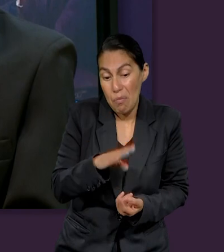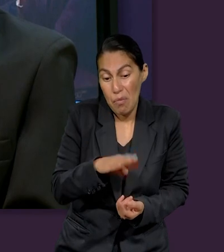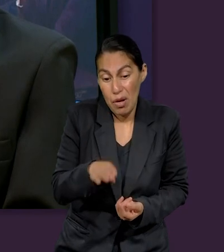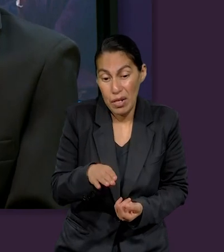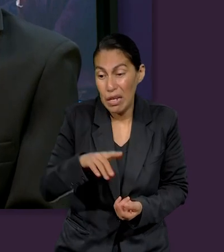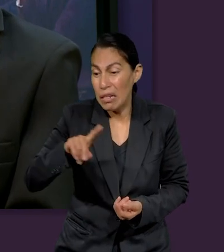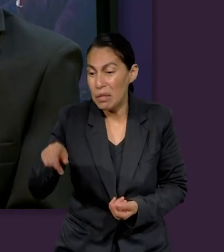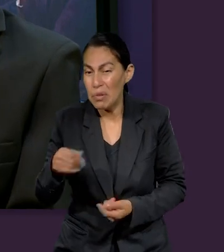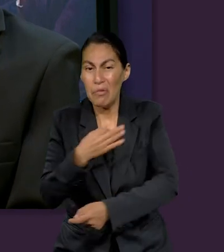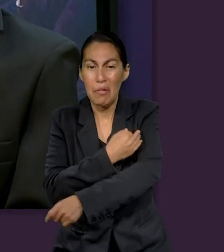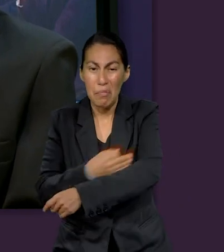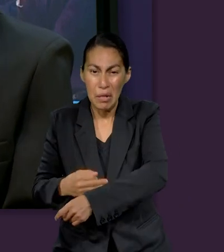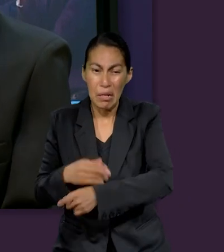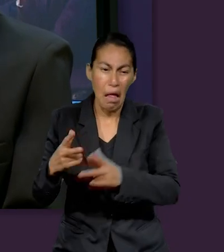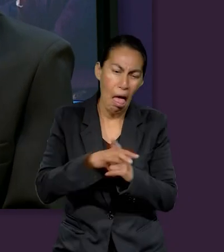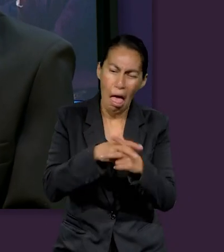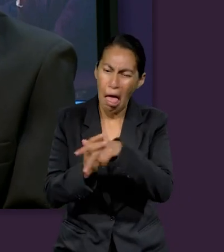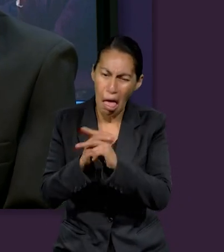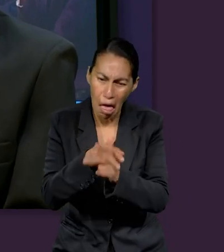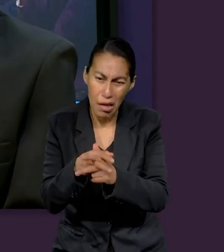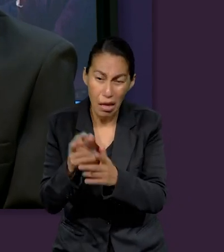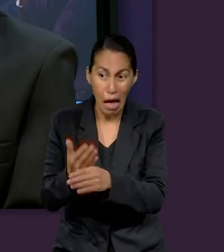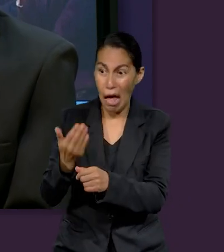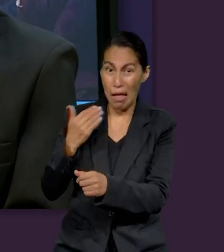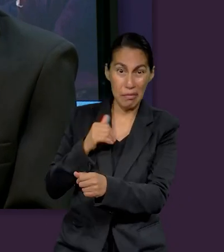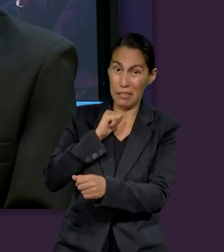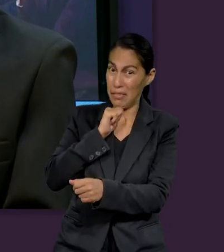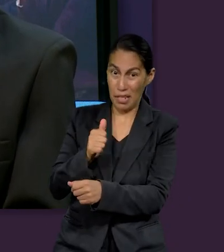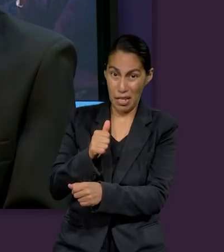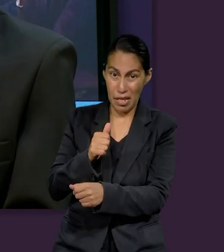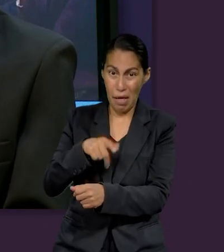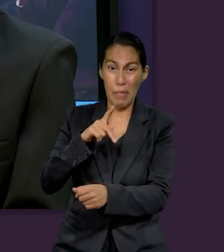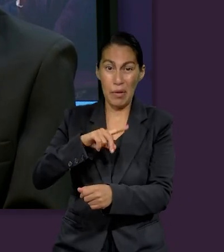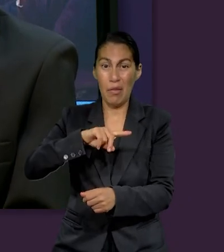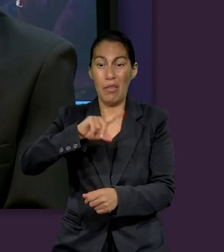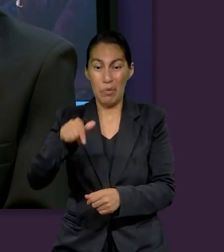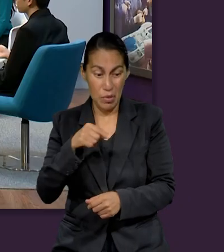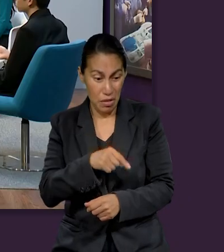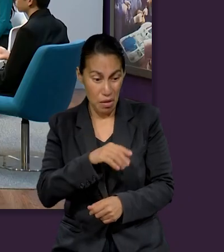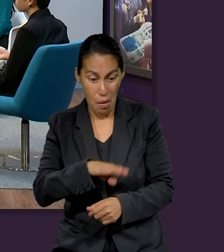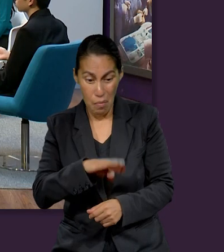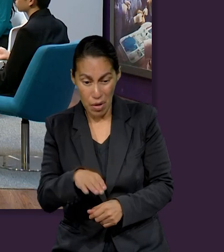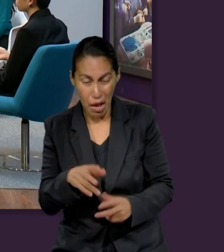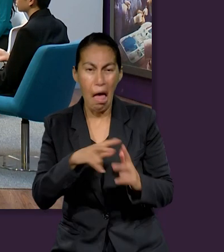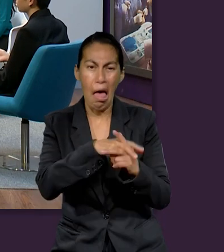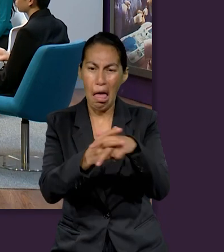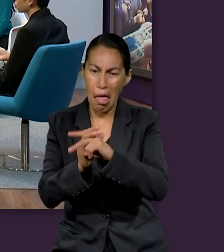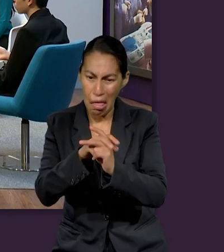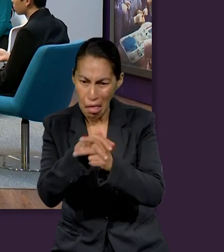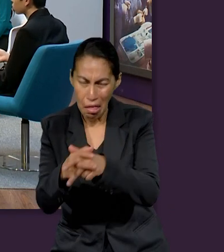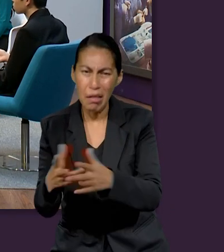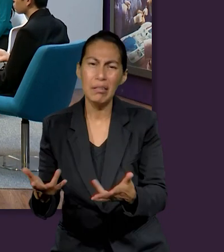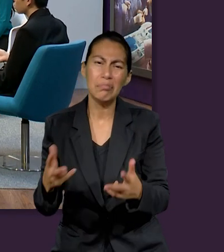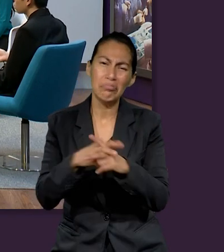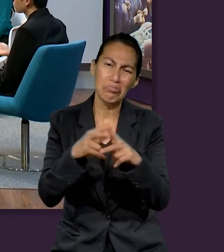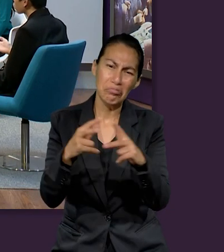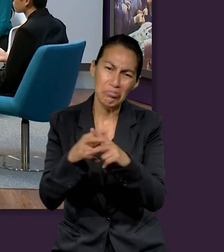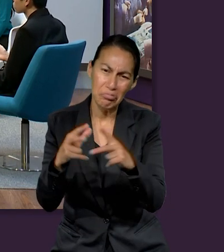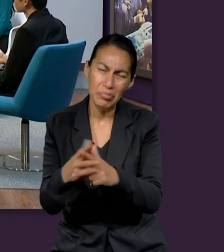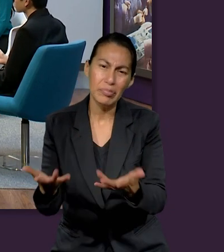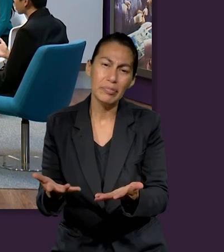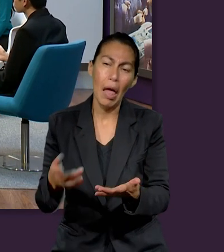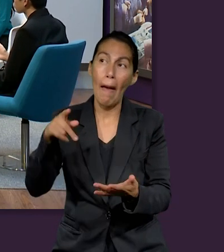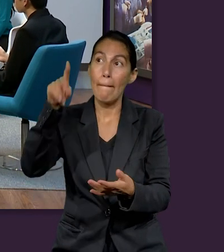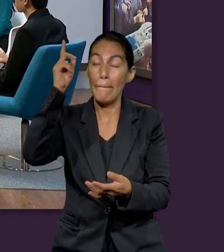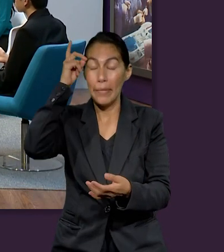tal vez la familia se pelea ocurren peleas que tal vez no surgían tal vez cuando nosotros estábamos vivos pero